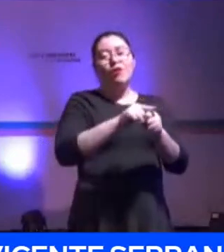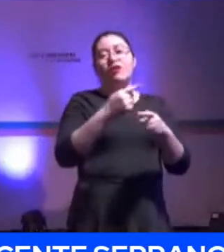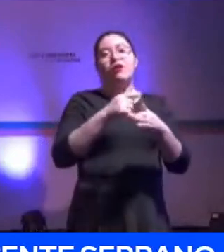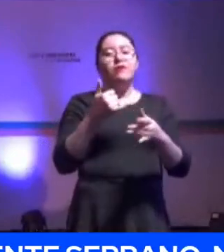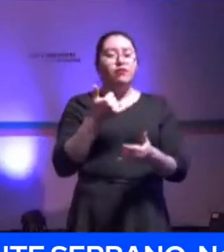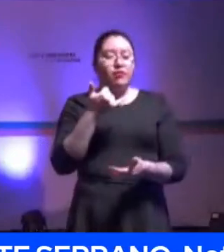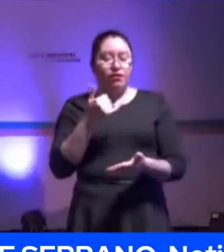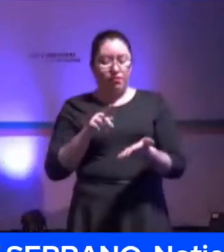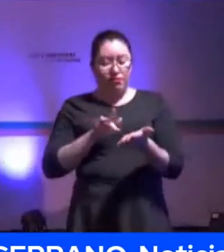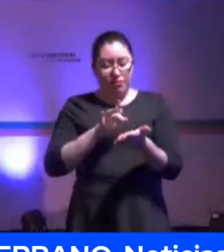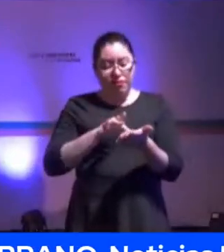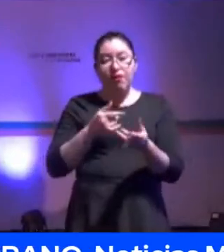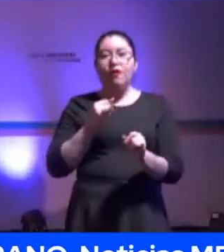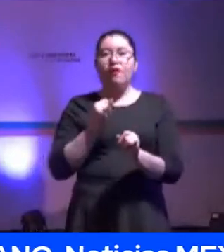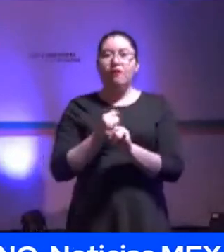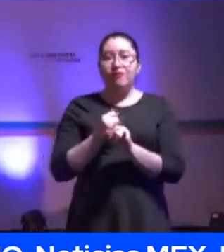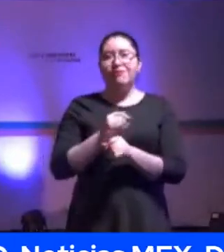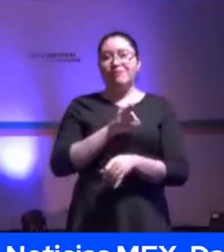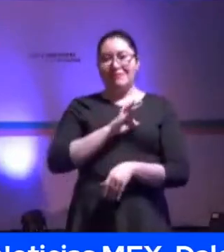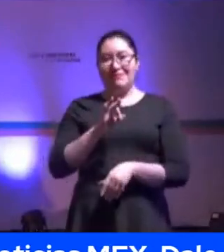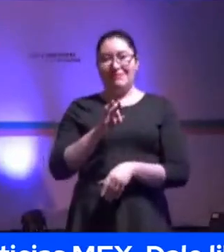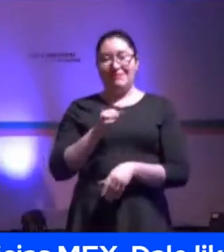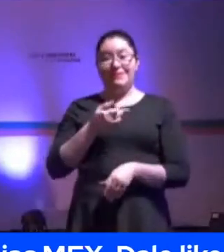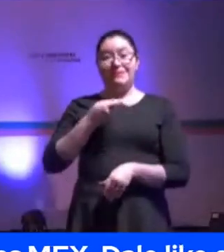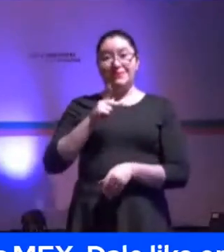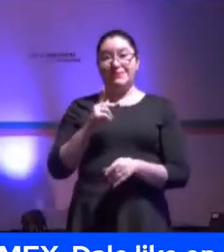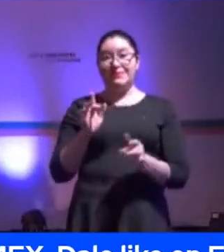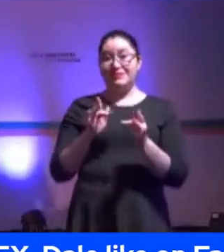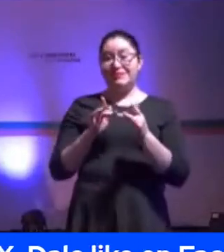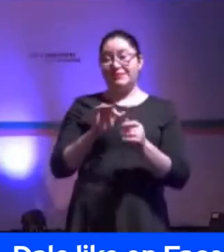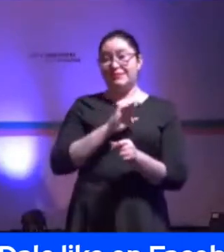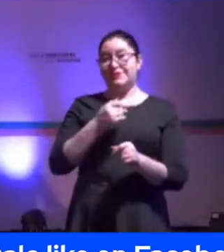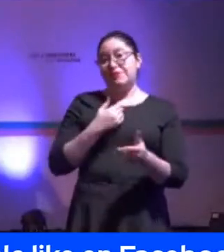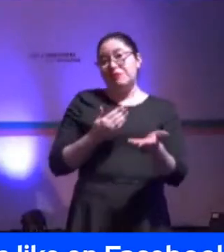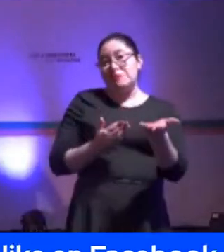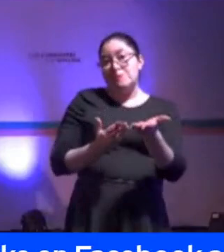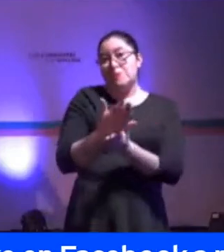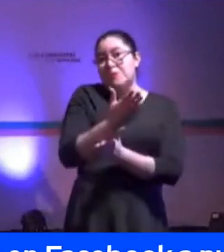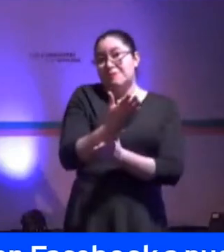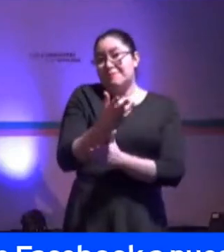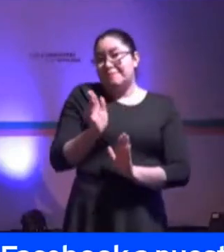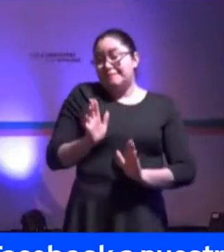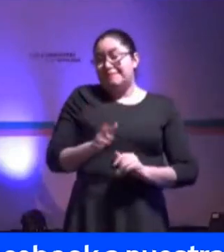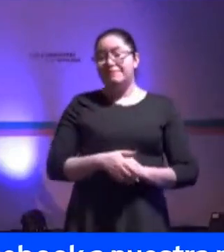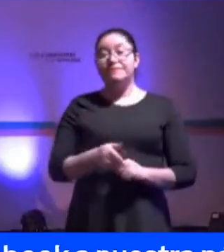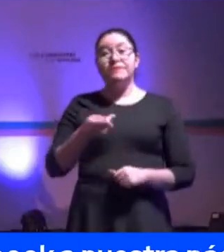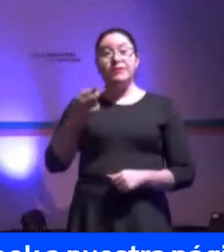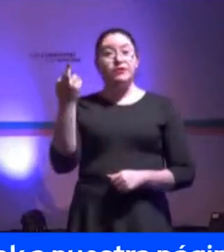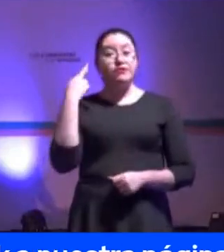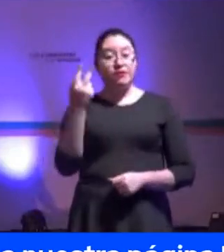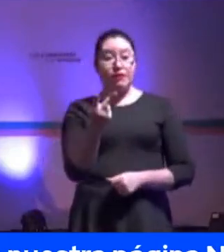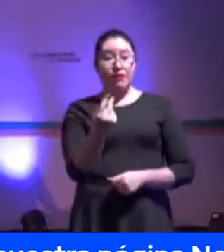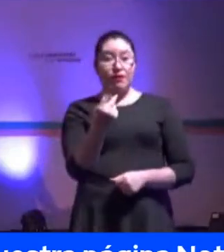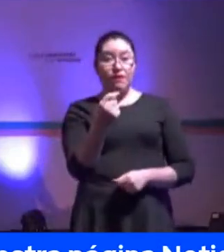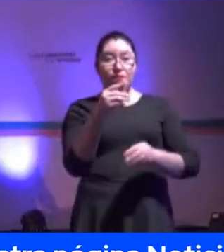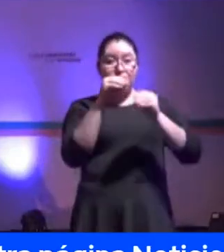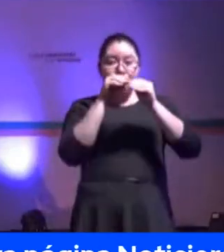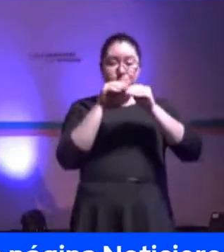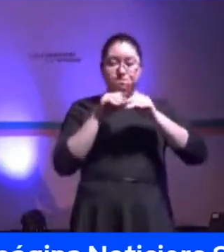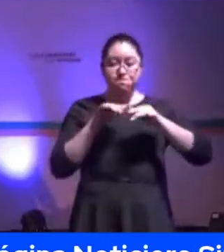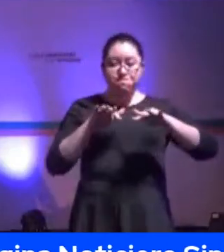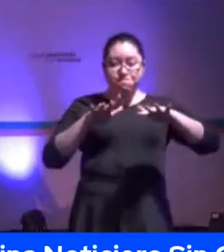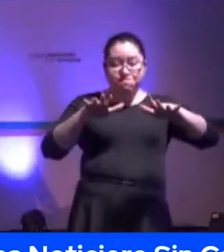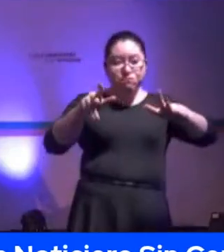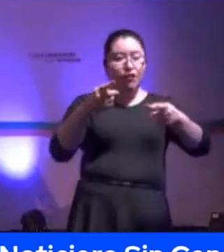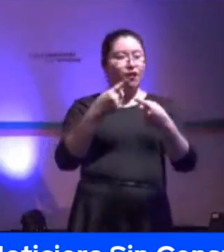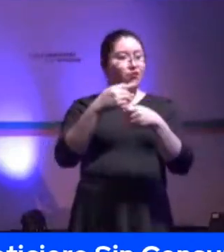celular y cobertura en internet. Y aún así estamos llegando y atravesando fronteras. Pero el radio y la televisión llegan por default.